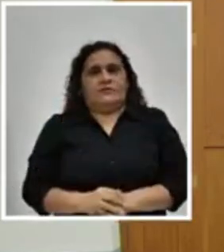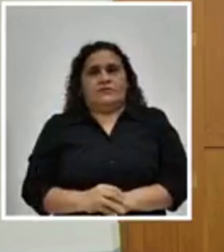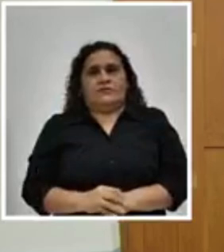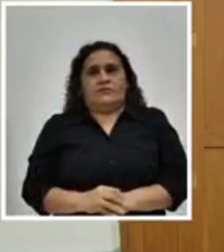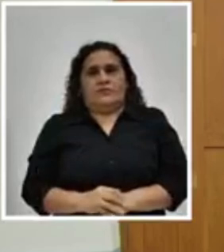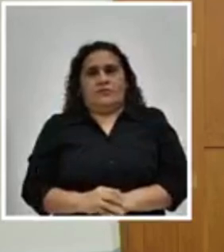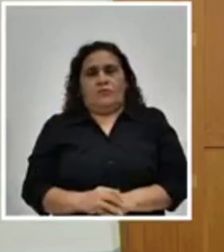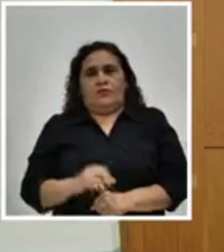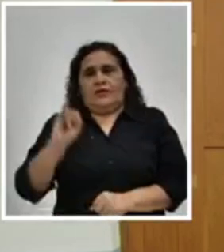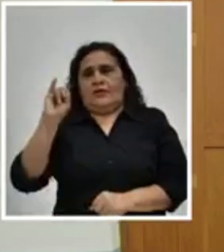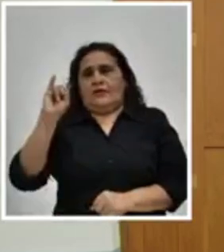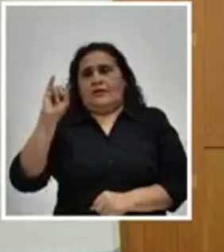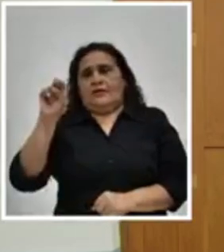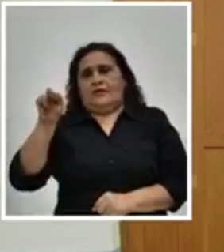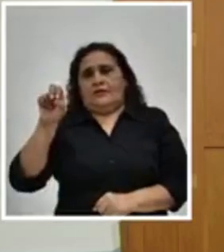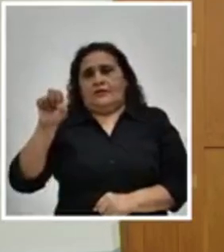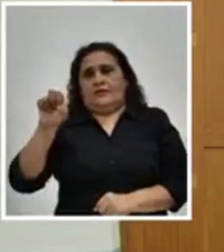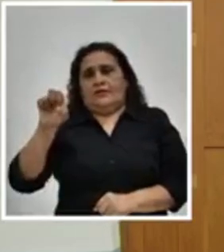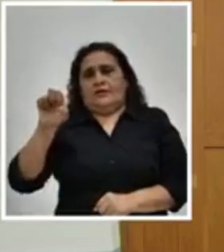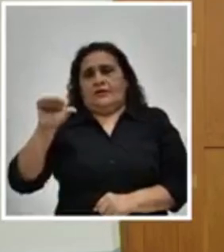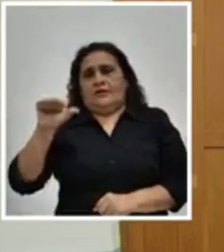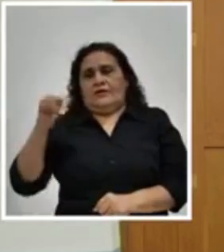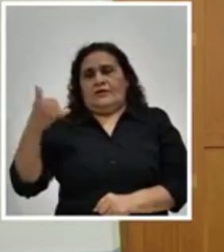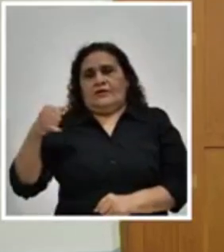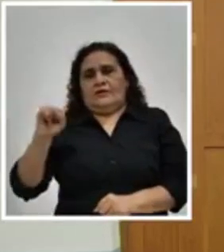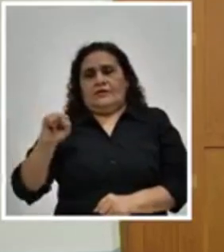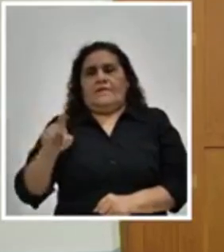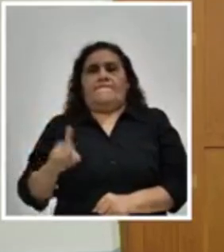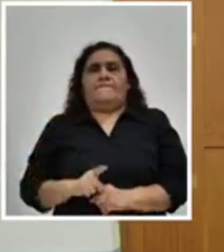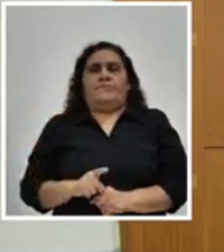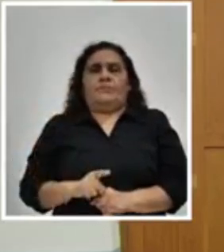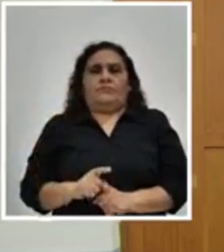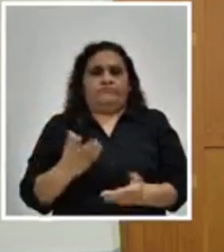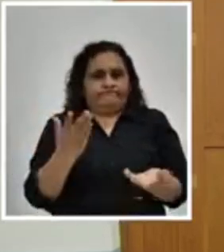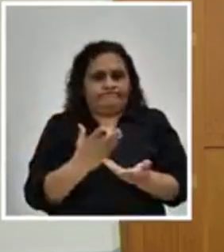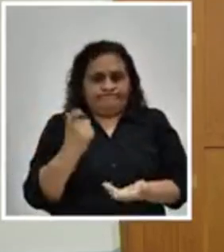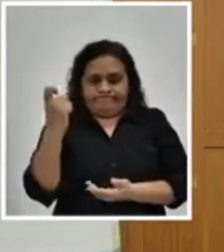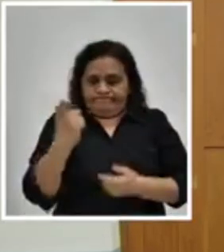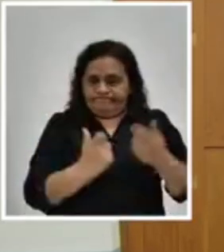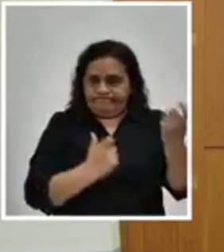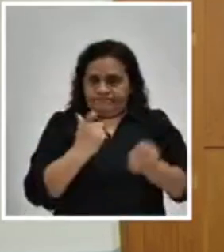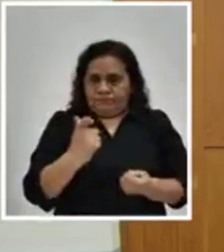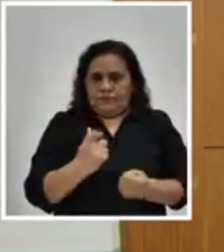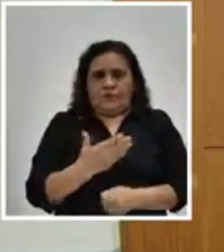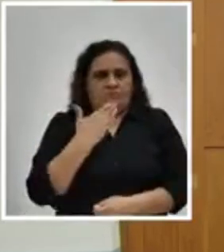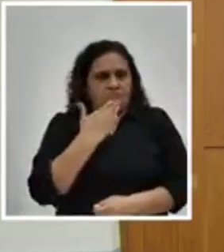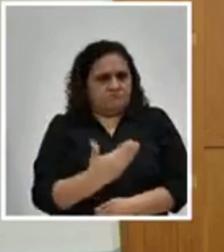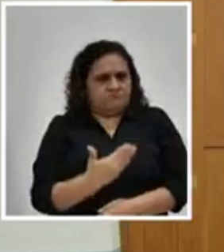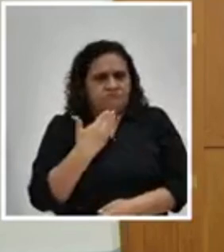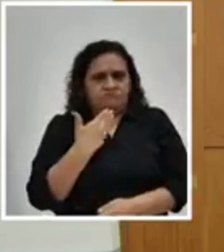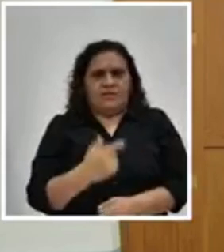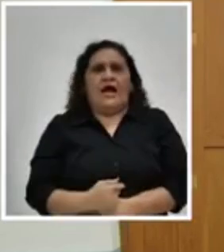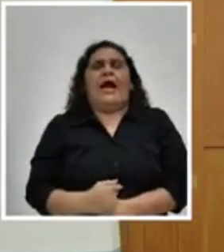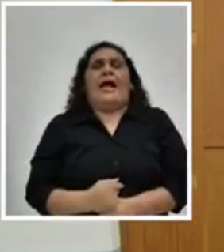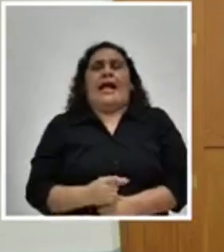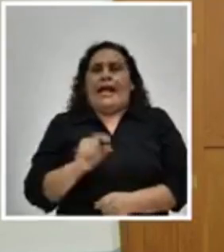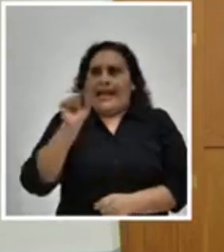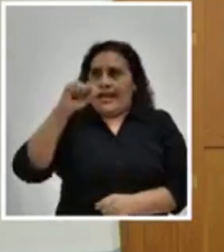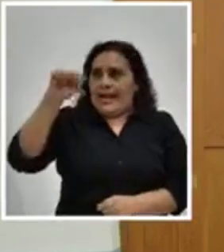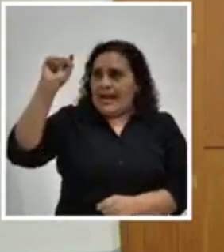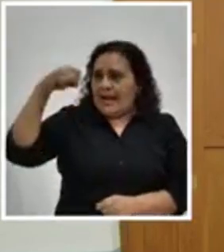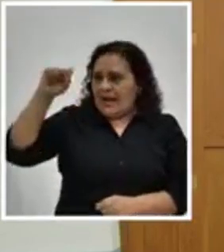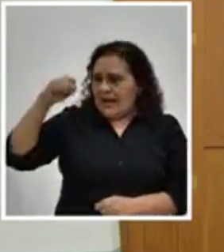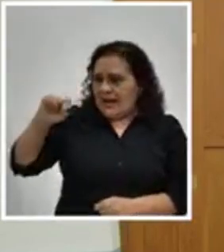el INAIP Yucatán. En nuestros ejercicios financieros obtuvimos reconocimientos de excelencia